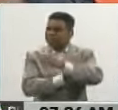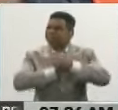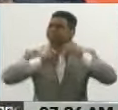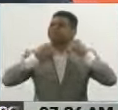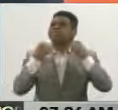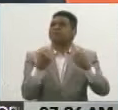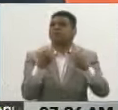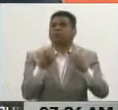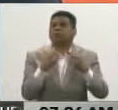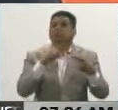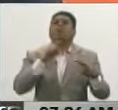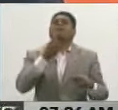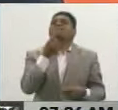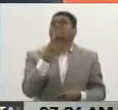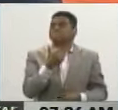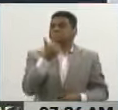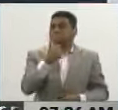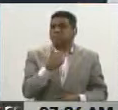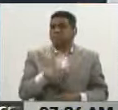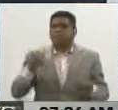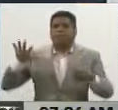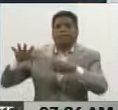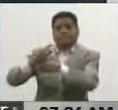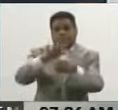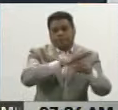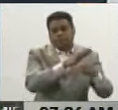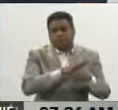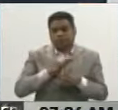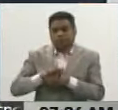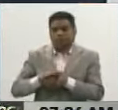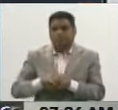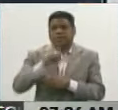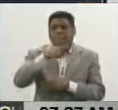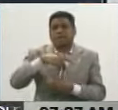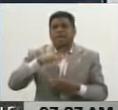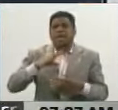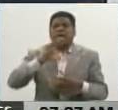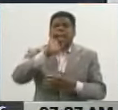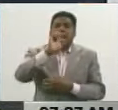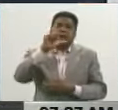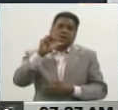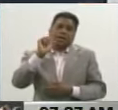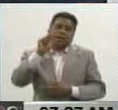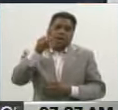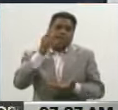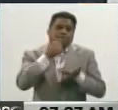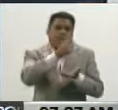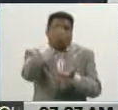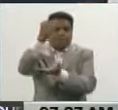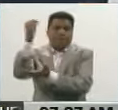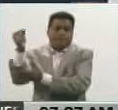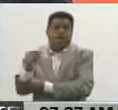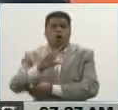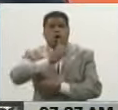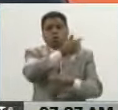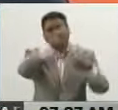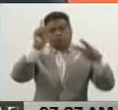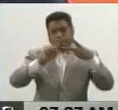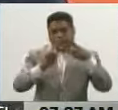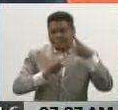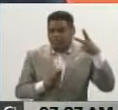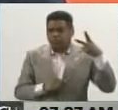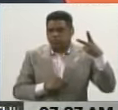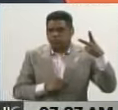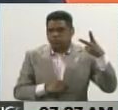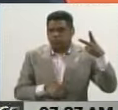y fundamentalmente la gran misión de Abastecimiento Soberano y los CLAP. Otro programa extraordinario que vamos a profundizar es el programa de